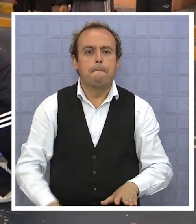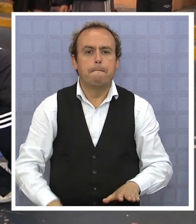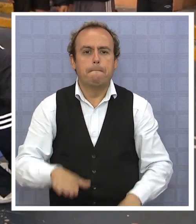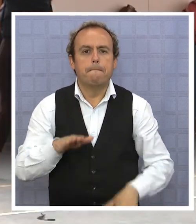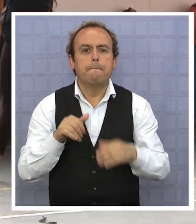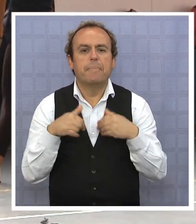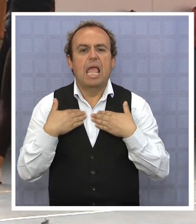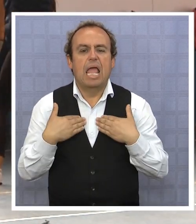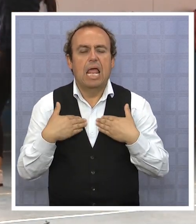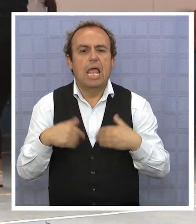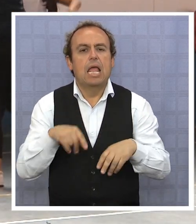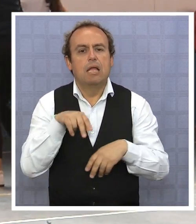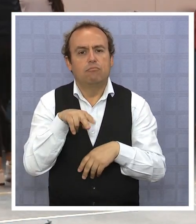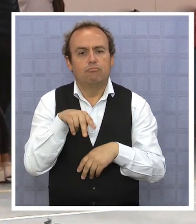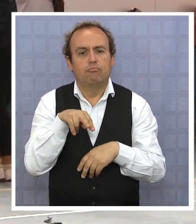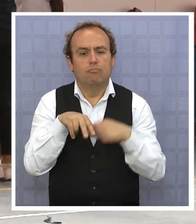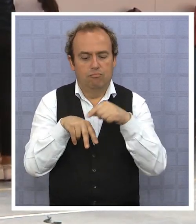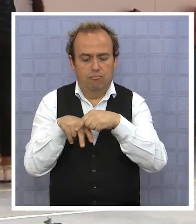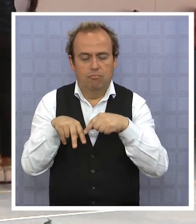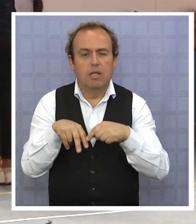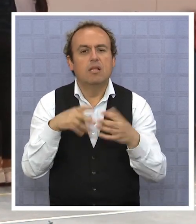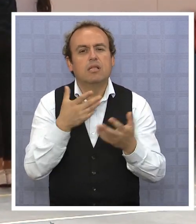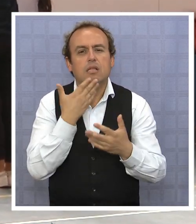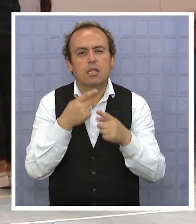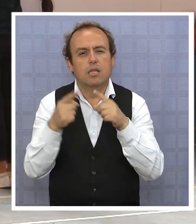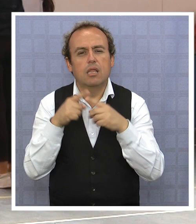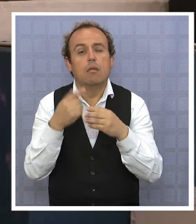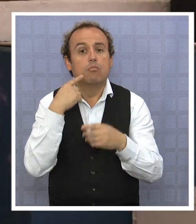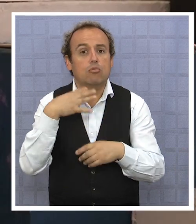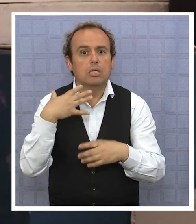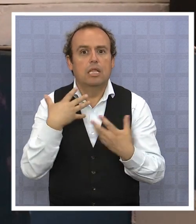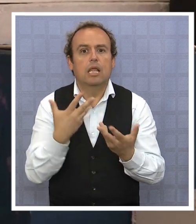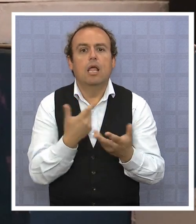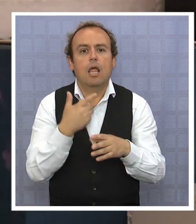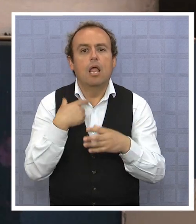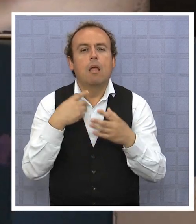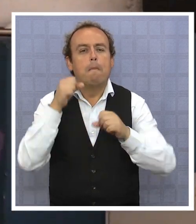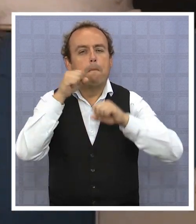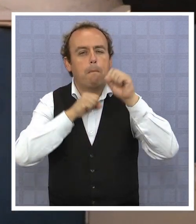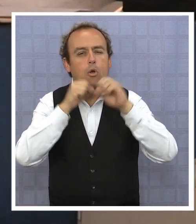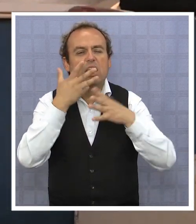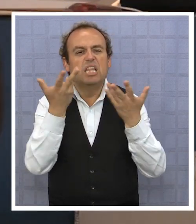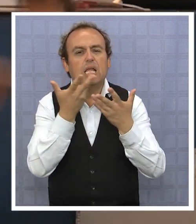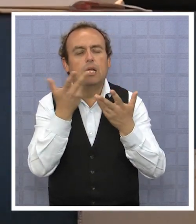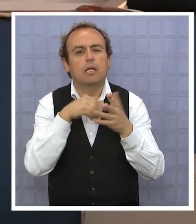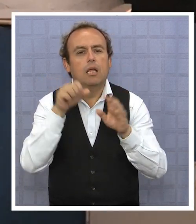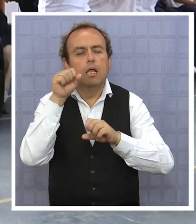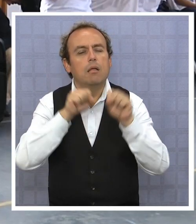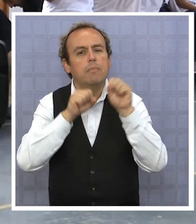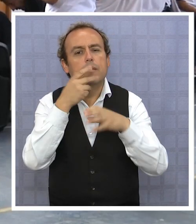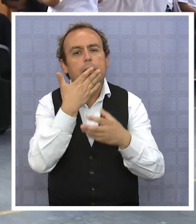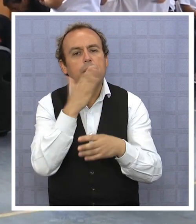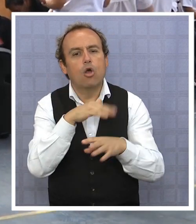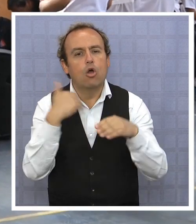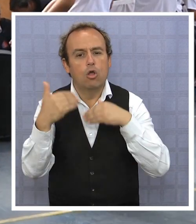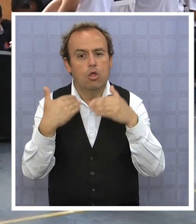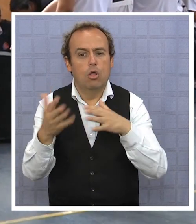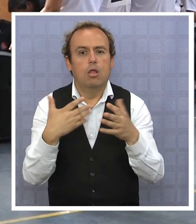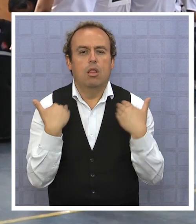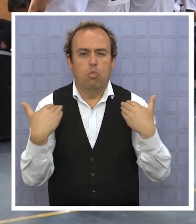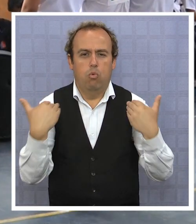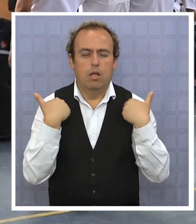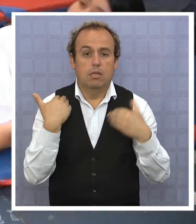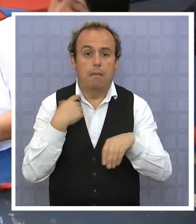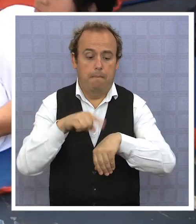otras falencias. De allí, la relevancia de mejorar las políticas en torno a la especialidad, aumentando el año próximo